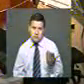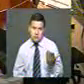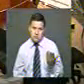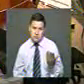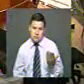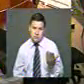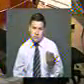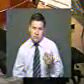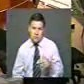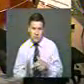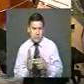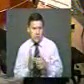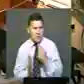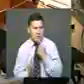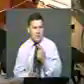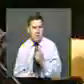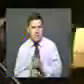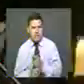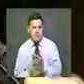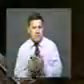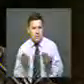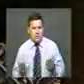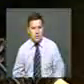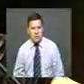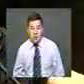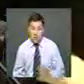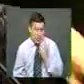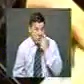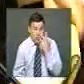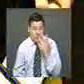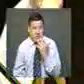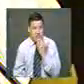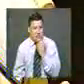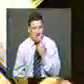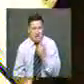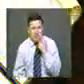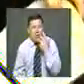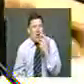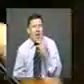discriminación es, digamos que de manera muy coloquial, el colmo,